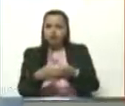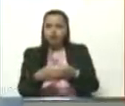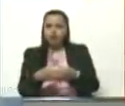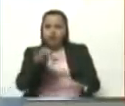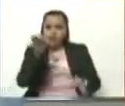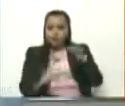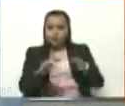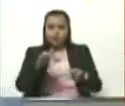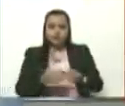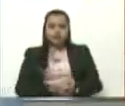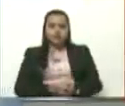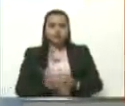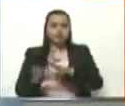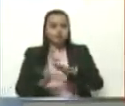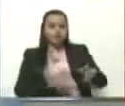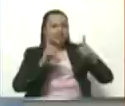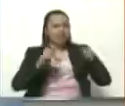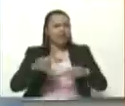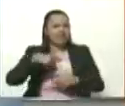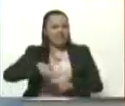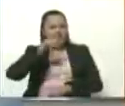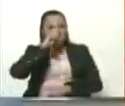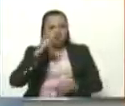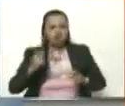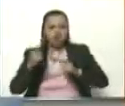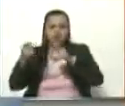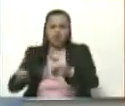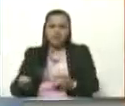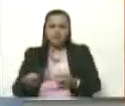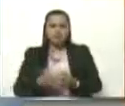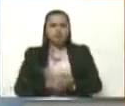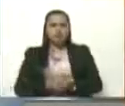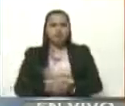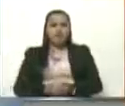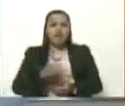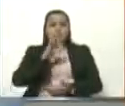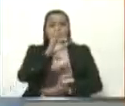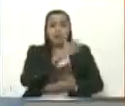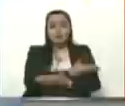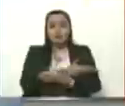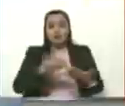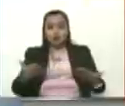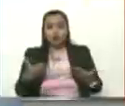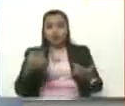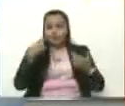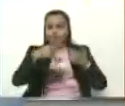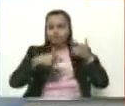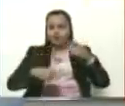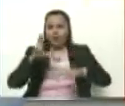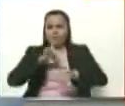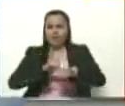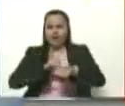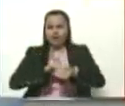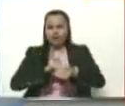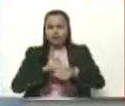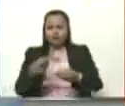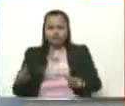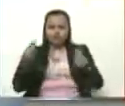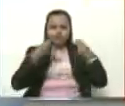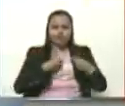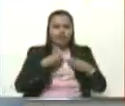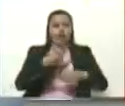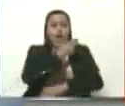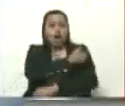quiero destacar también que este año entregamos más de tres millones de insumos médicos e incautados a los